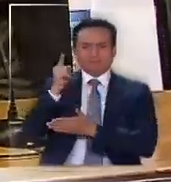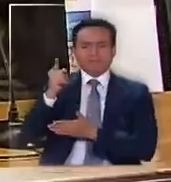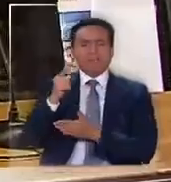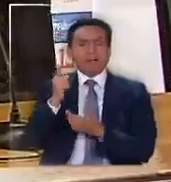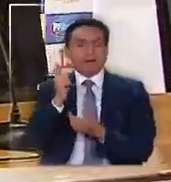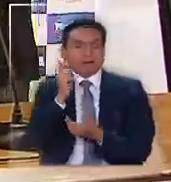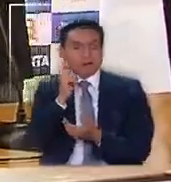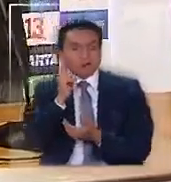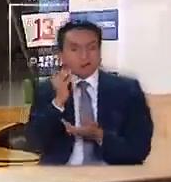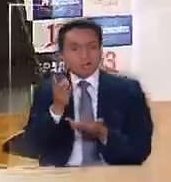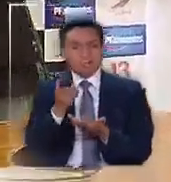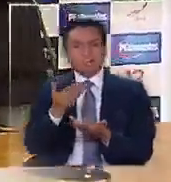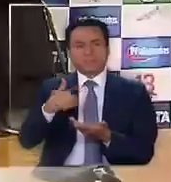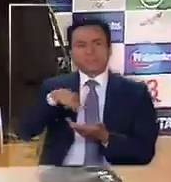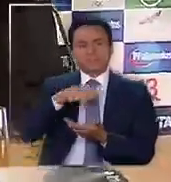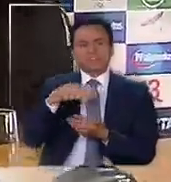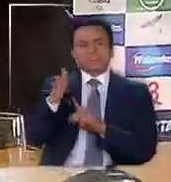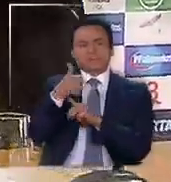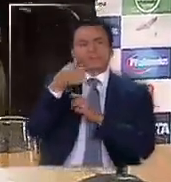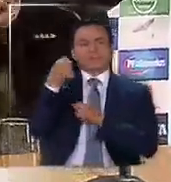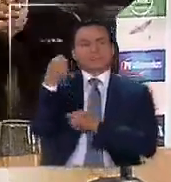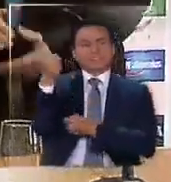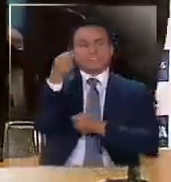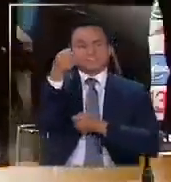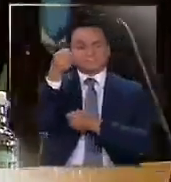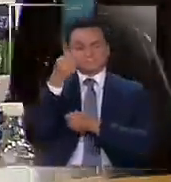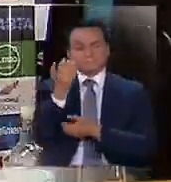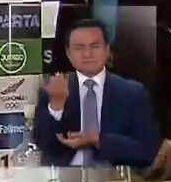a escuchar a nuestra flamante abanderada.